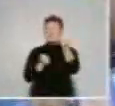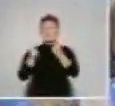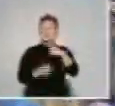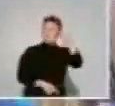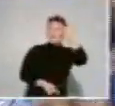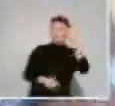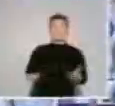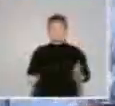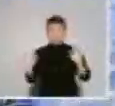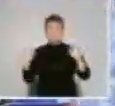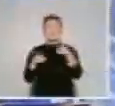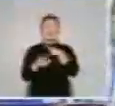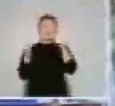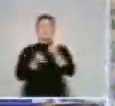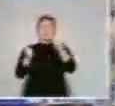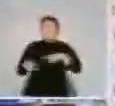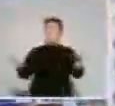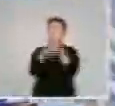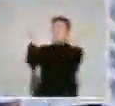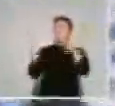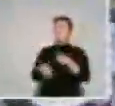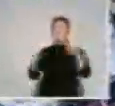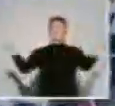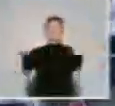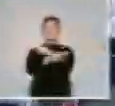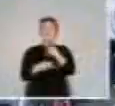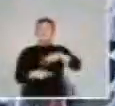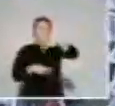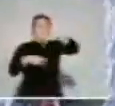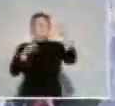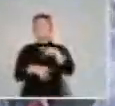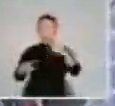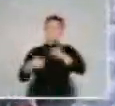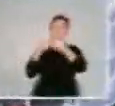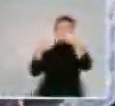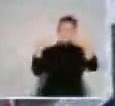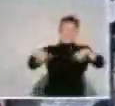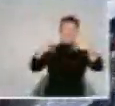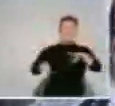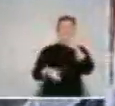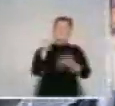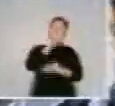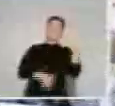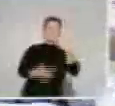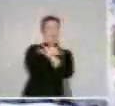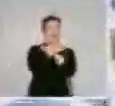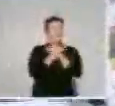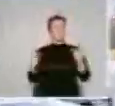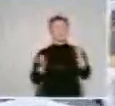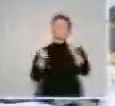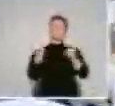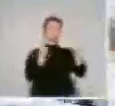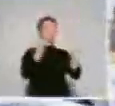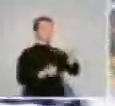la izquierda. Total me da lo mismo, la autopista es una. Miércoles buen día, tiro para Candelaria. Cojo el